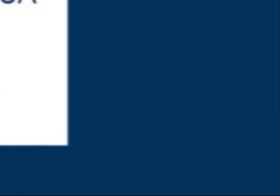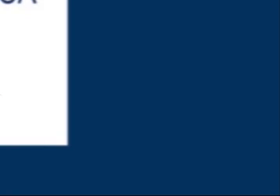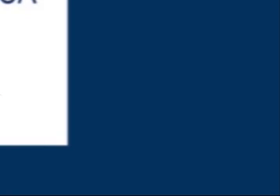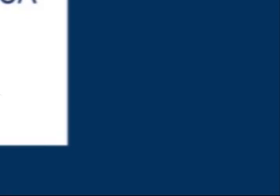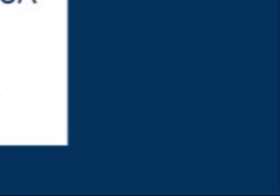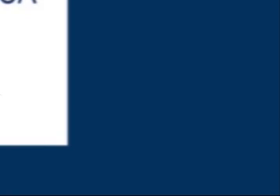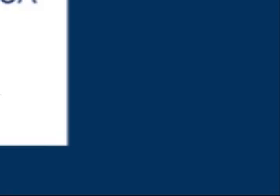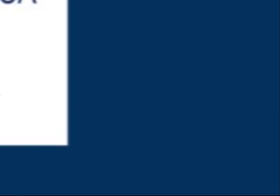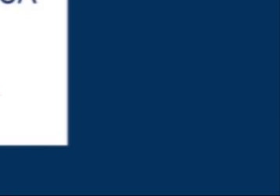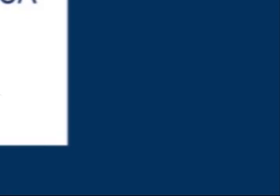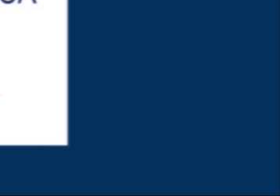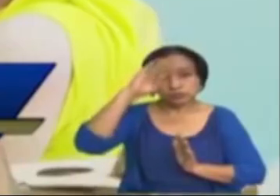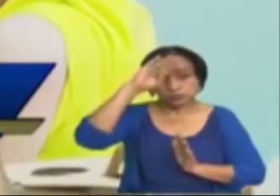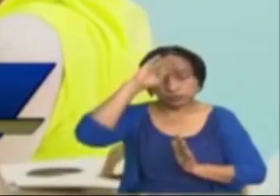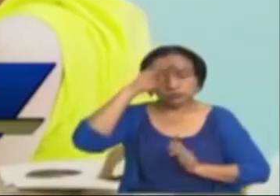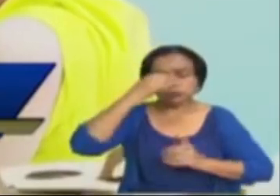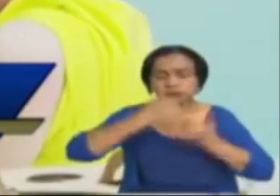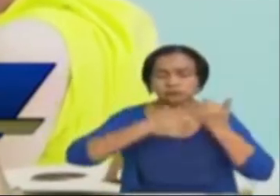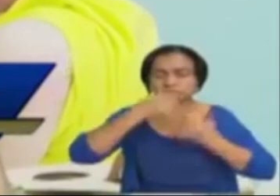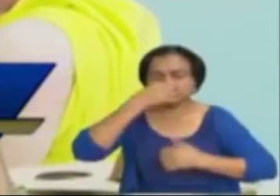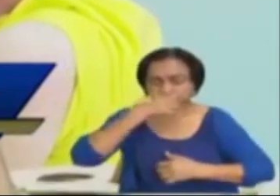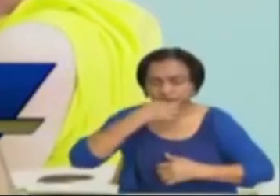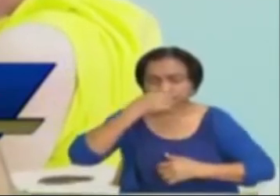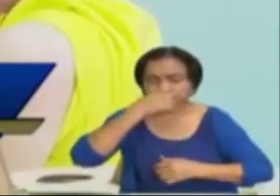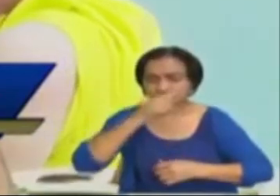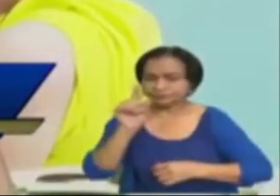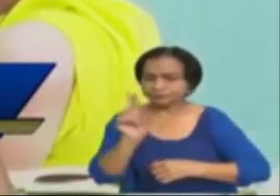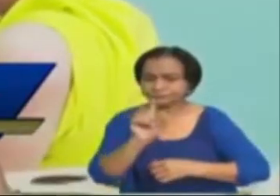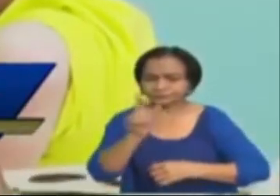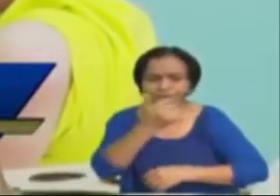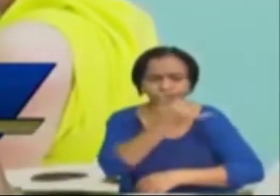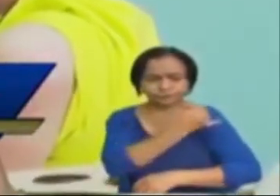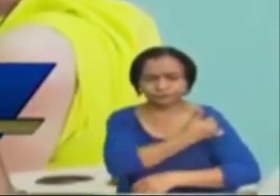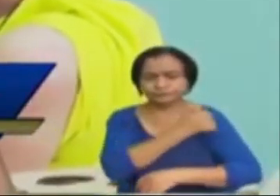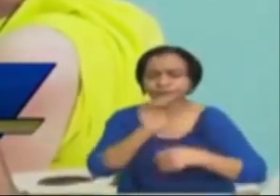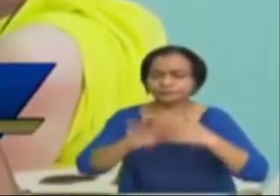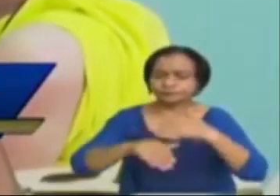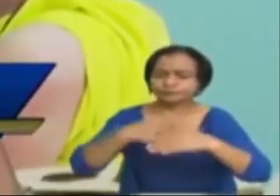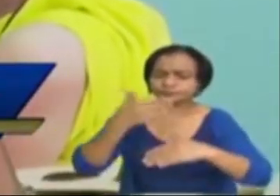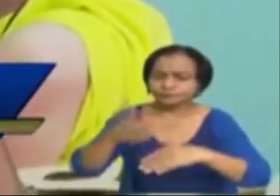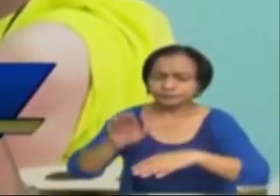con las distintas dosis de